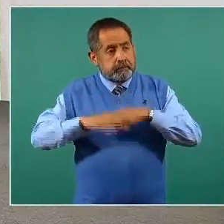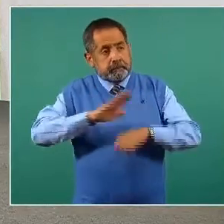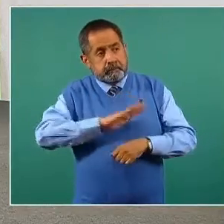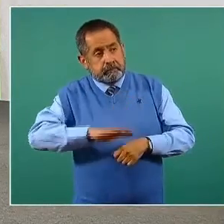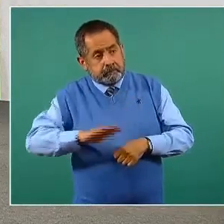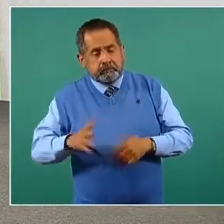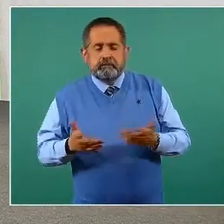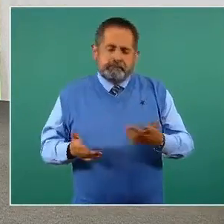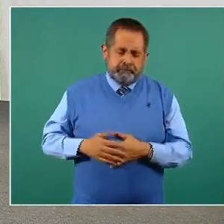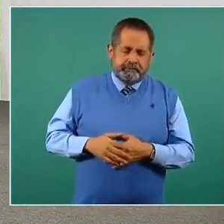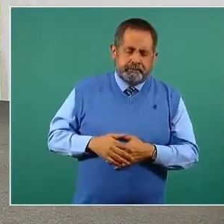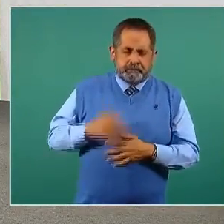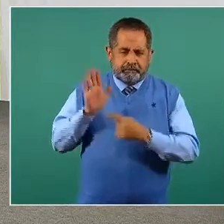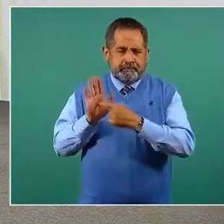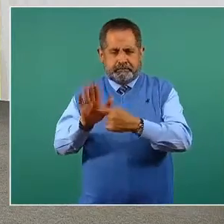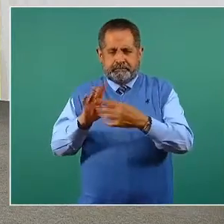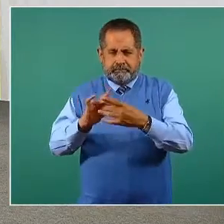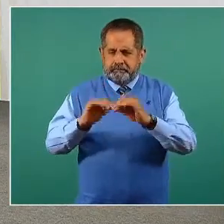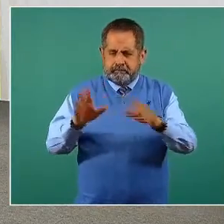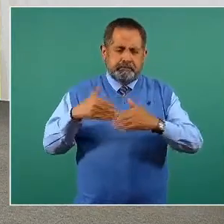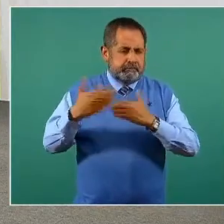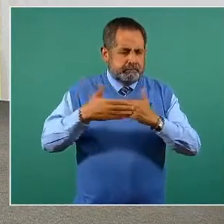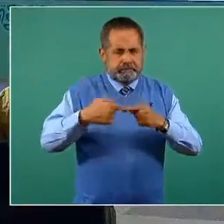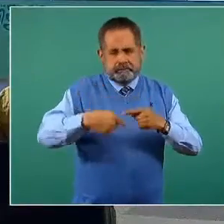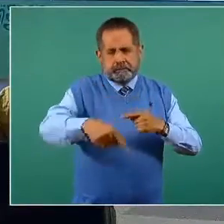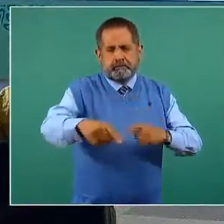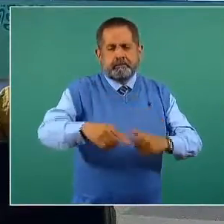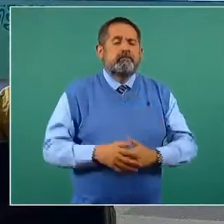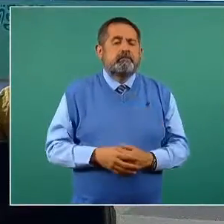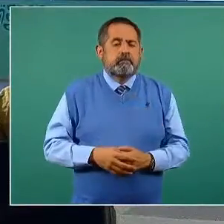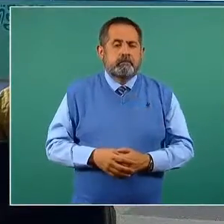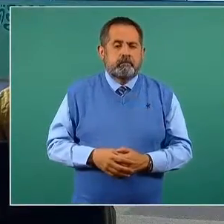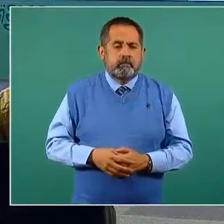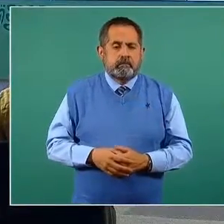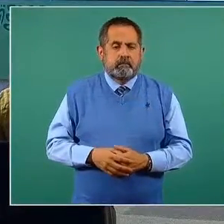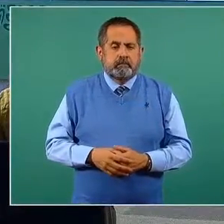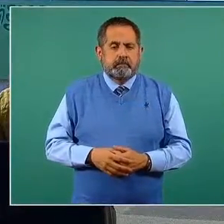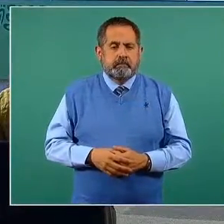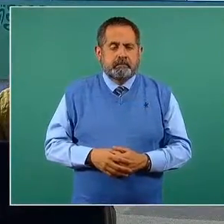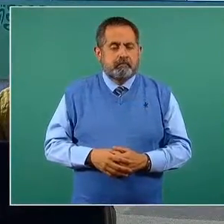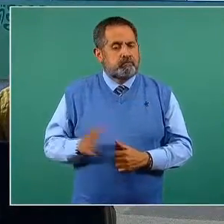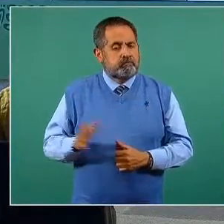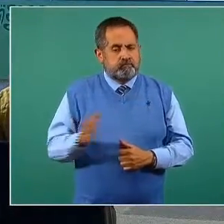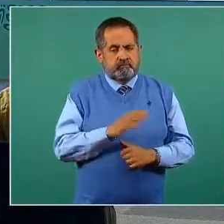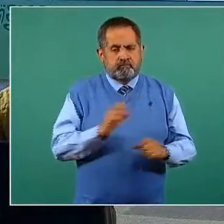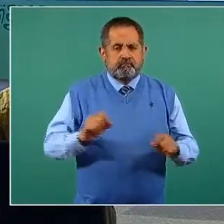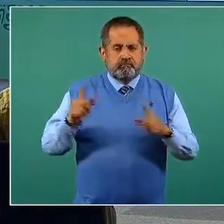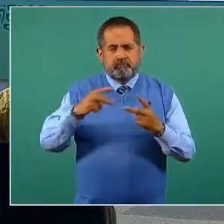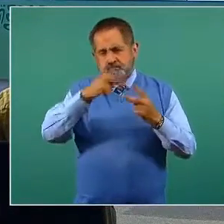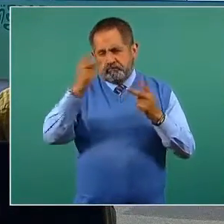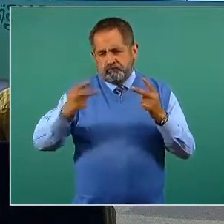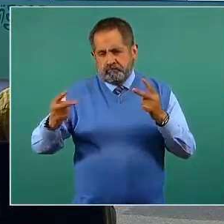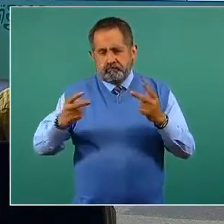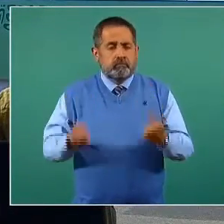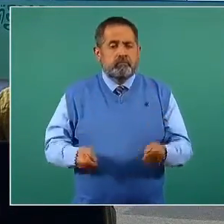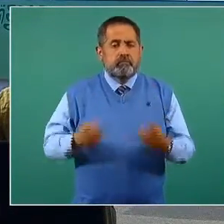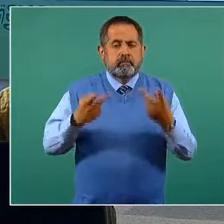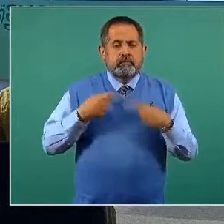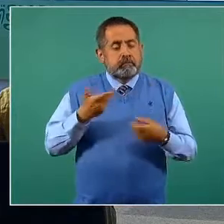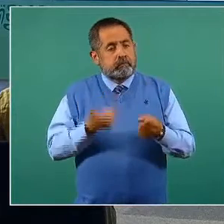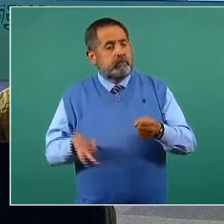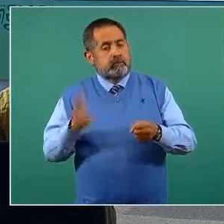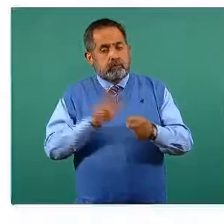las diferentes actualizaciones. Bien, la siguiente diapositiva, pues actualizamos el comportamiento de la hospitalización